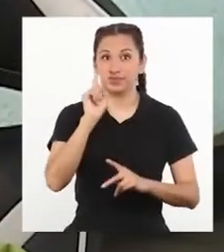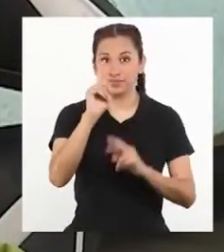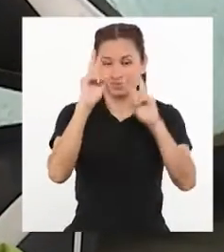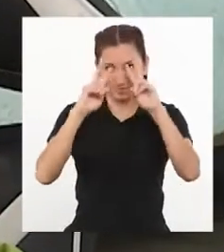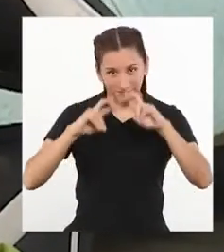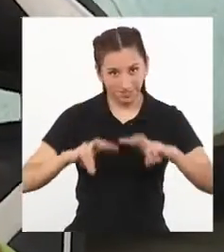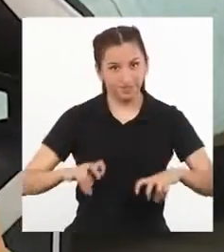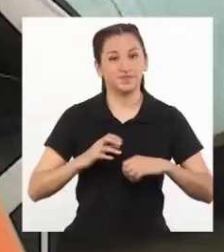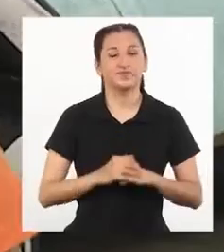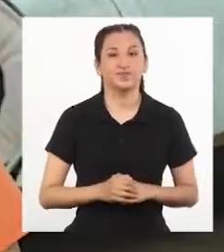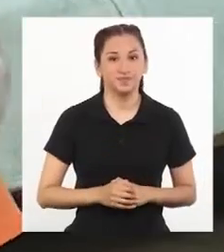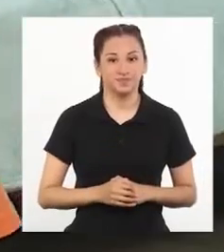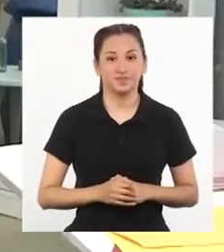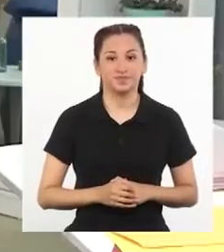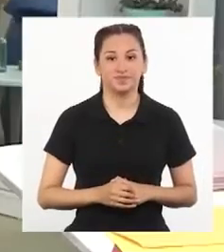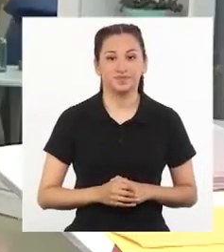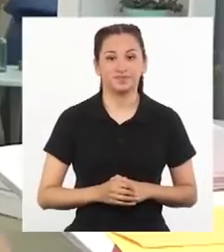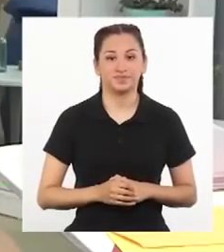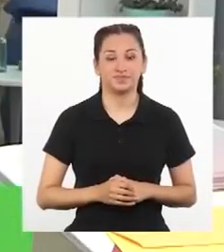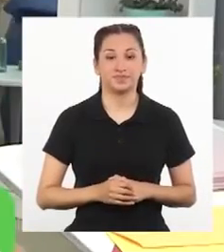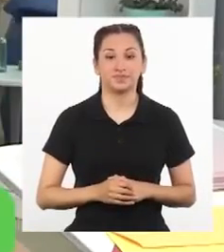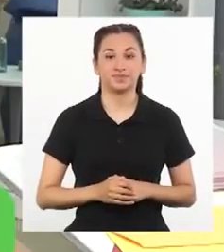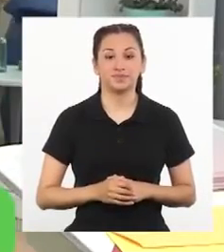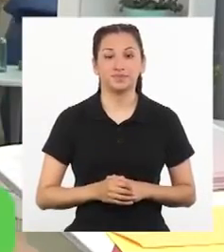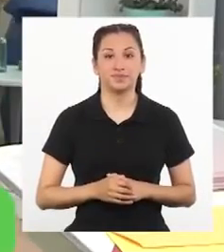iniciar una investigación.